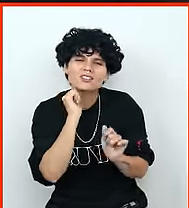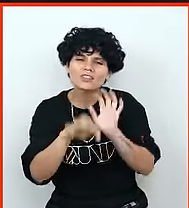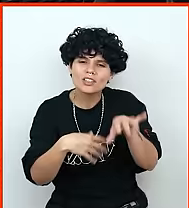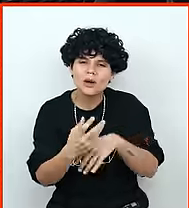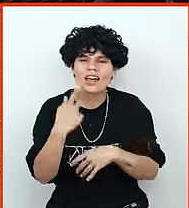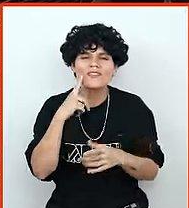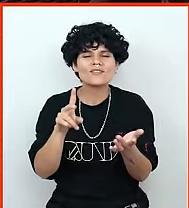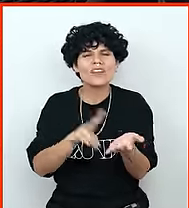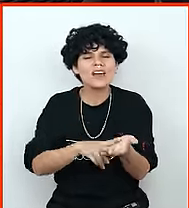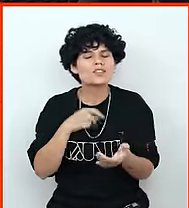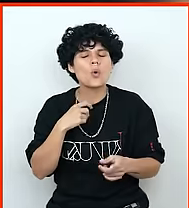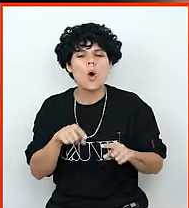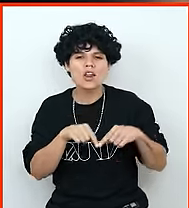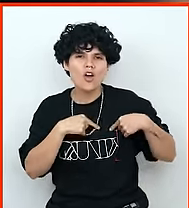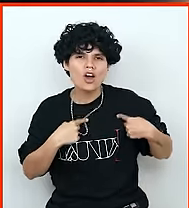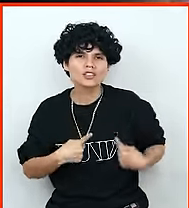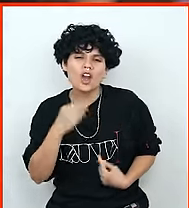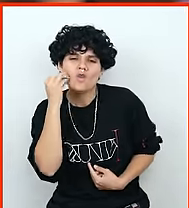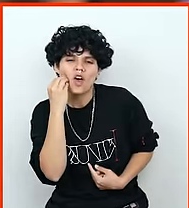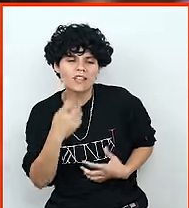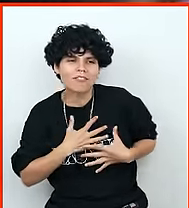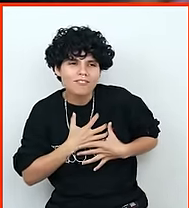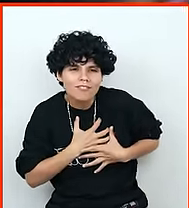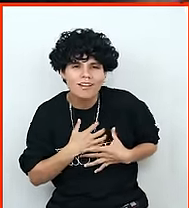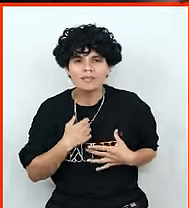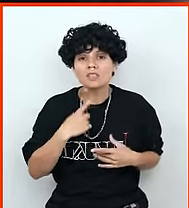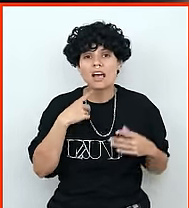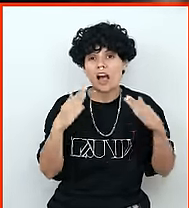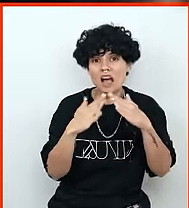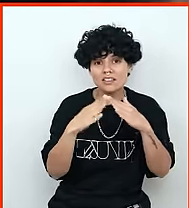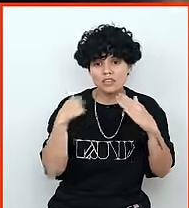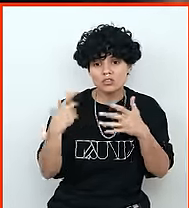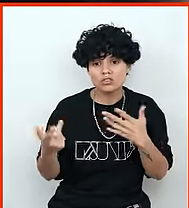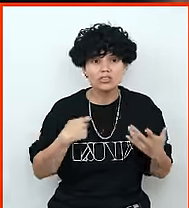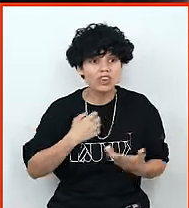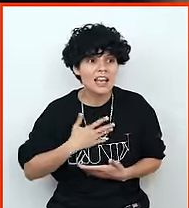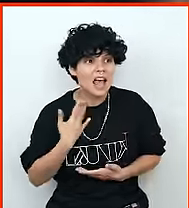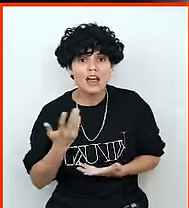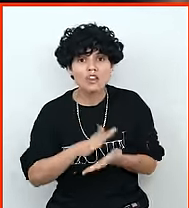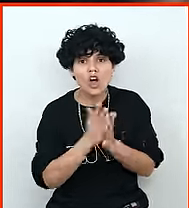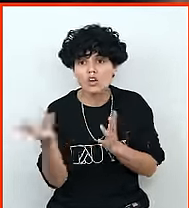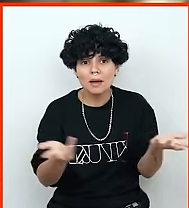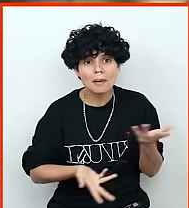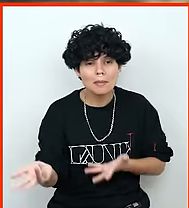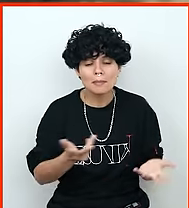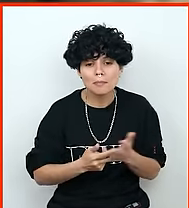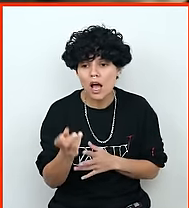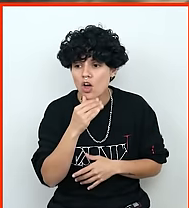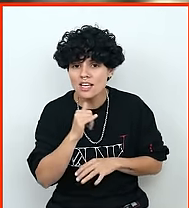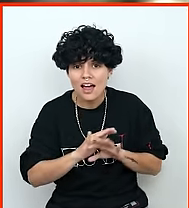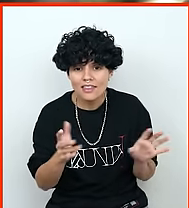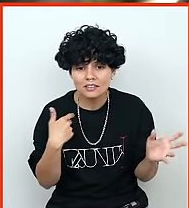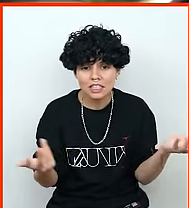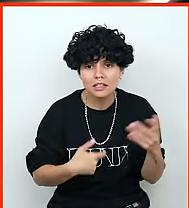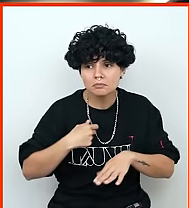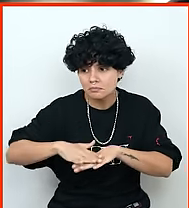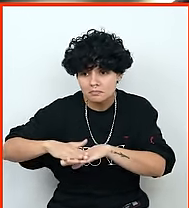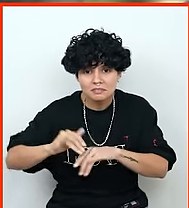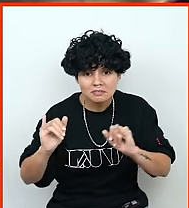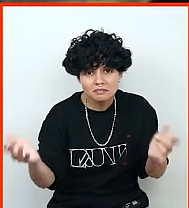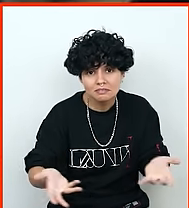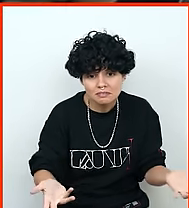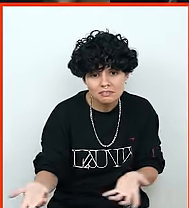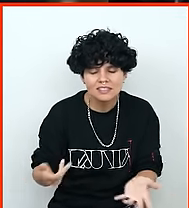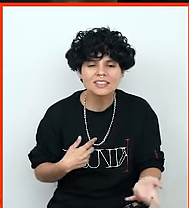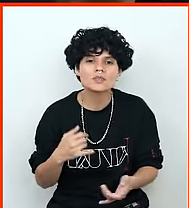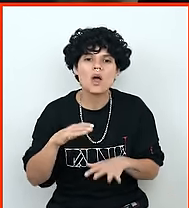tiene un poco de razón. Tengo corazón de abuelita en ese sentido. Si yo tuviera una casa, pues estaría cagado, porque estaría pensando en traérmelos a todos para acá. Andáis mirando, andáis...